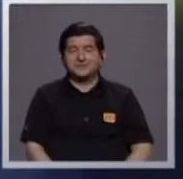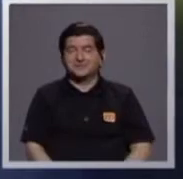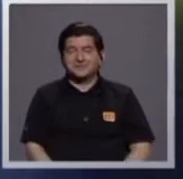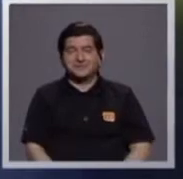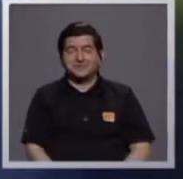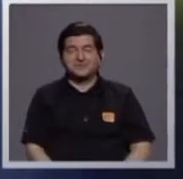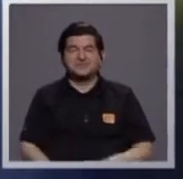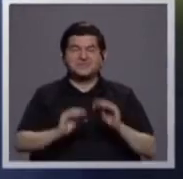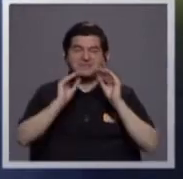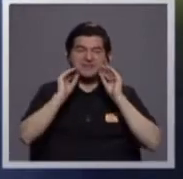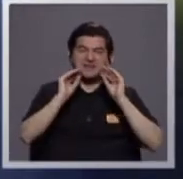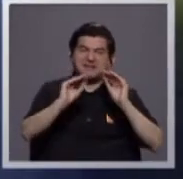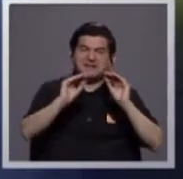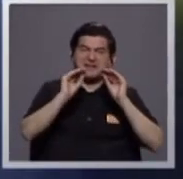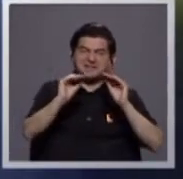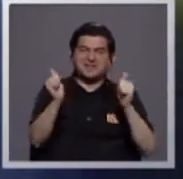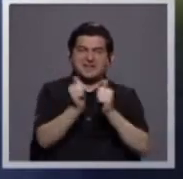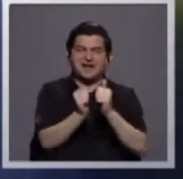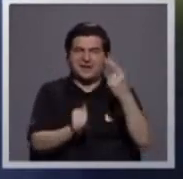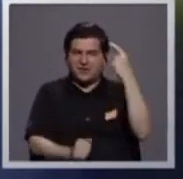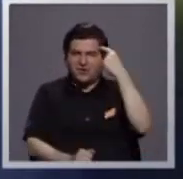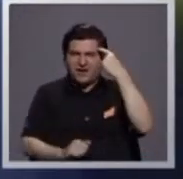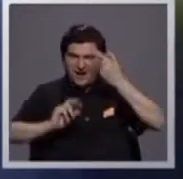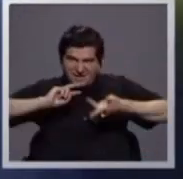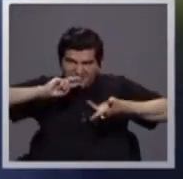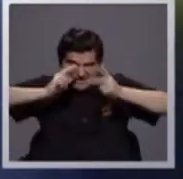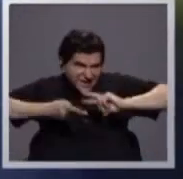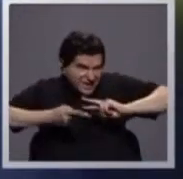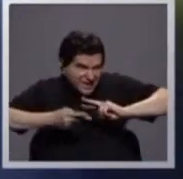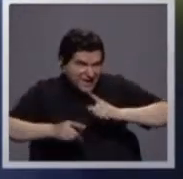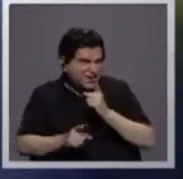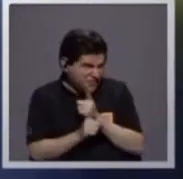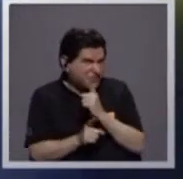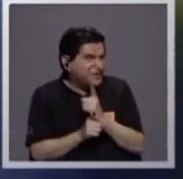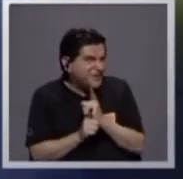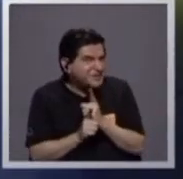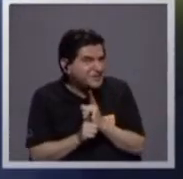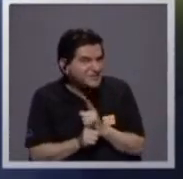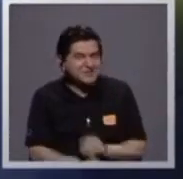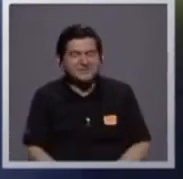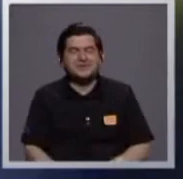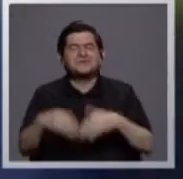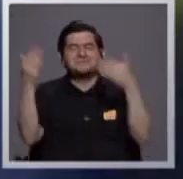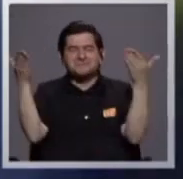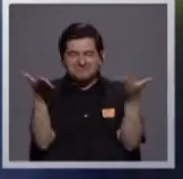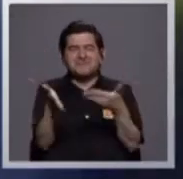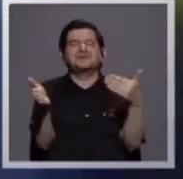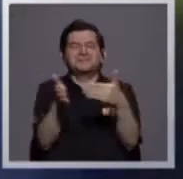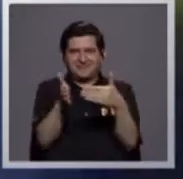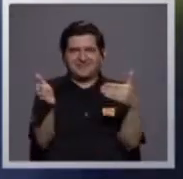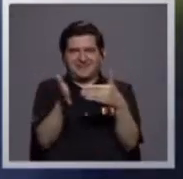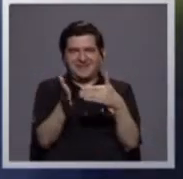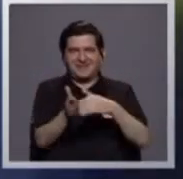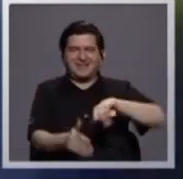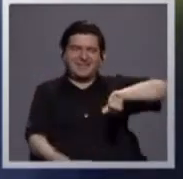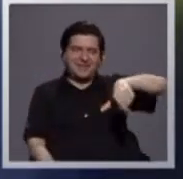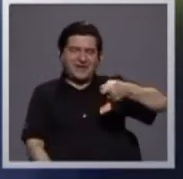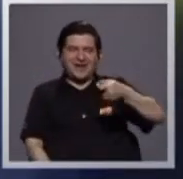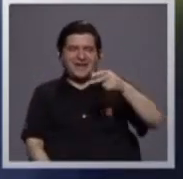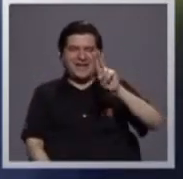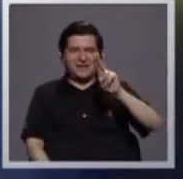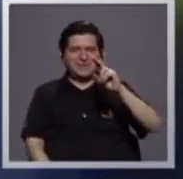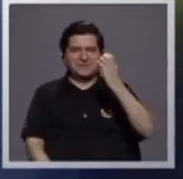que enseñamos con la cabeza al revés. ¿No es cierto, don Gonzalo? Y bienvenido de nuevo a Canal UCR,